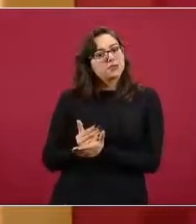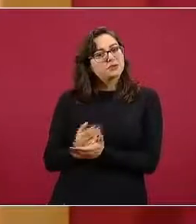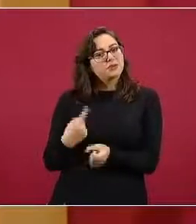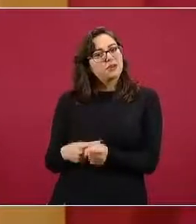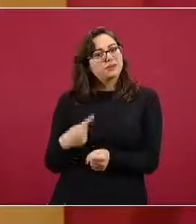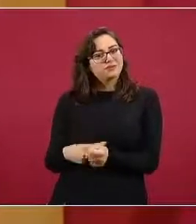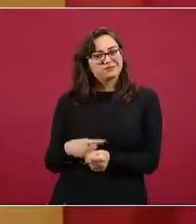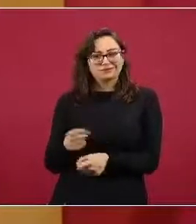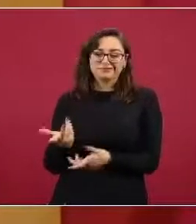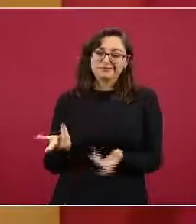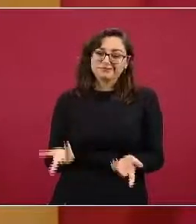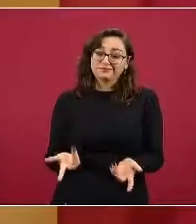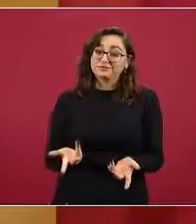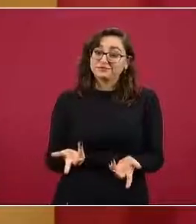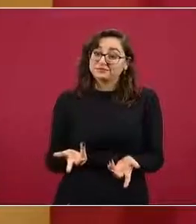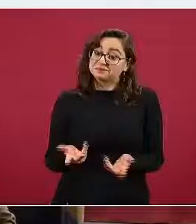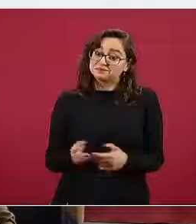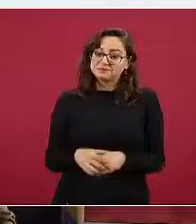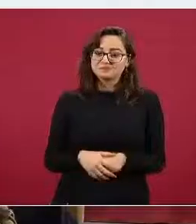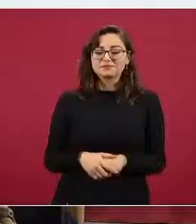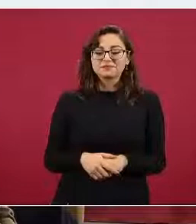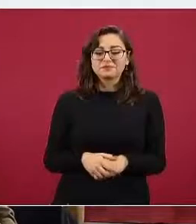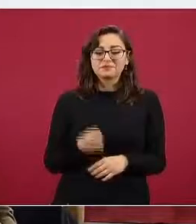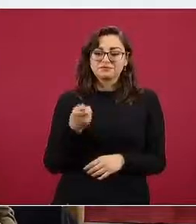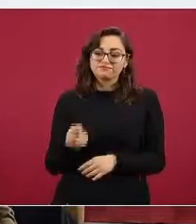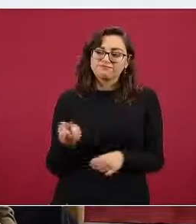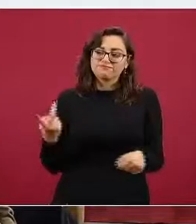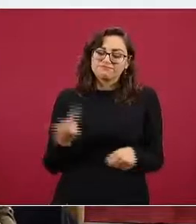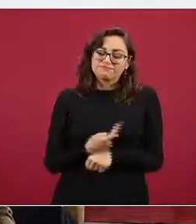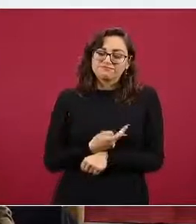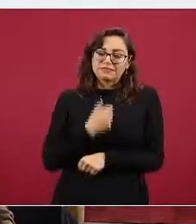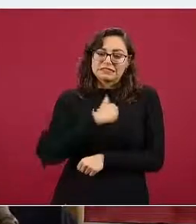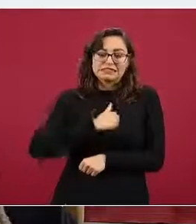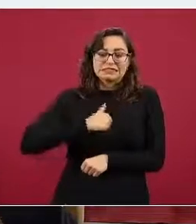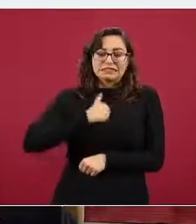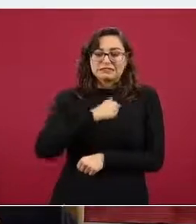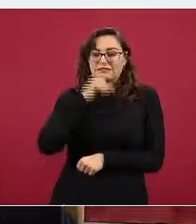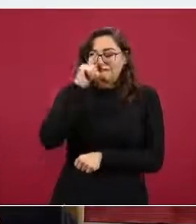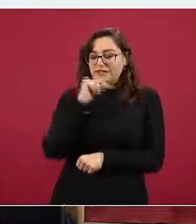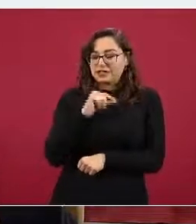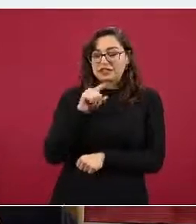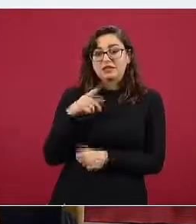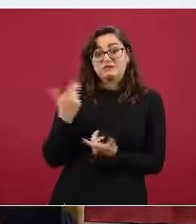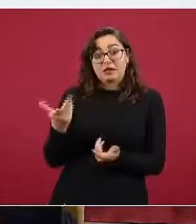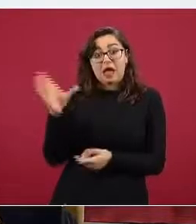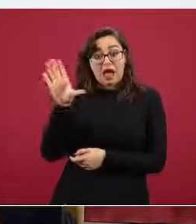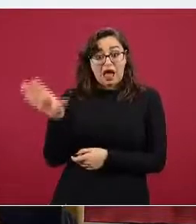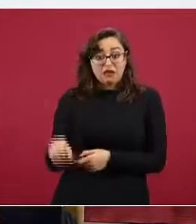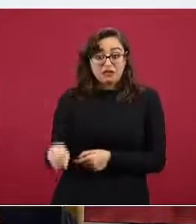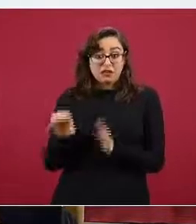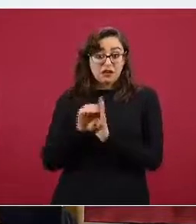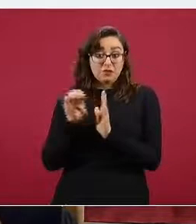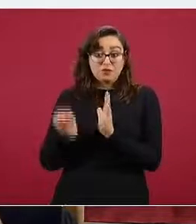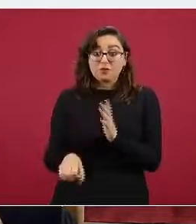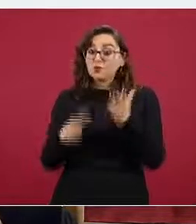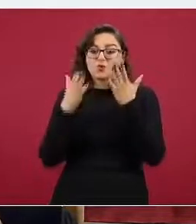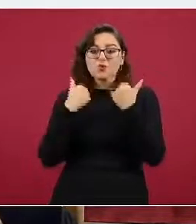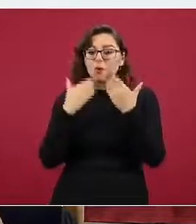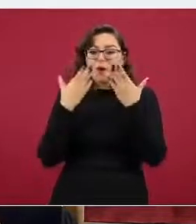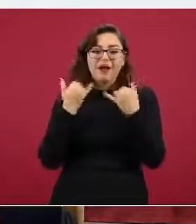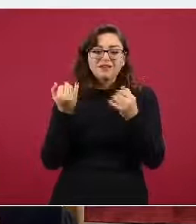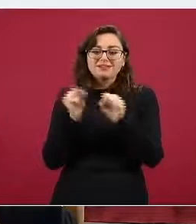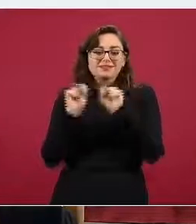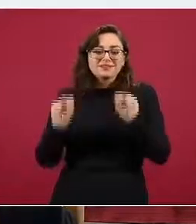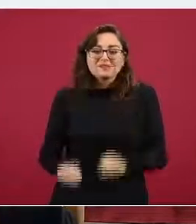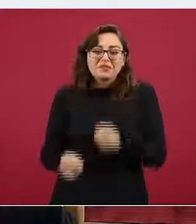menos casos. Es un poco lo que desafortunadamente ocurre en una gran cantidad de países africanos, que no hay sistemas de